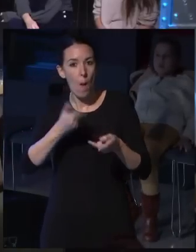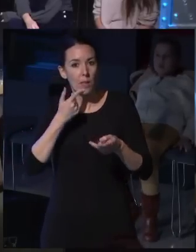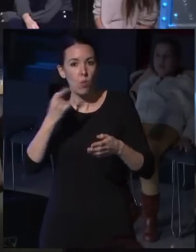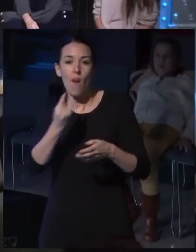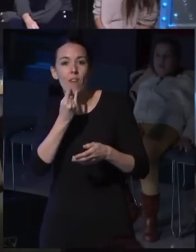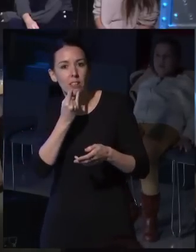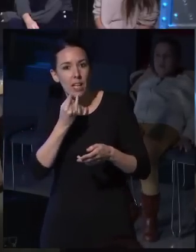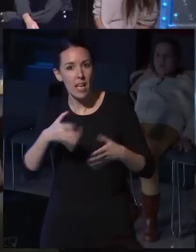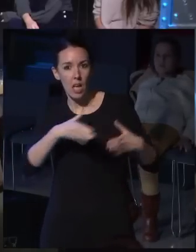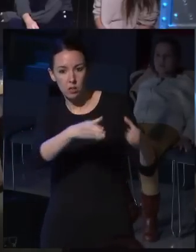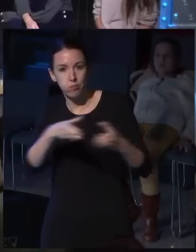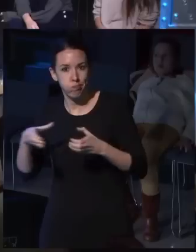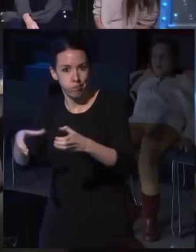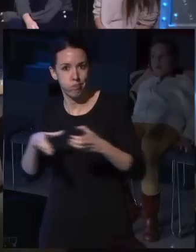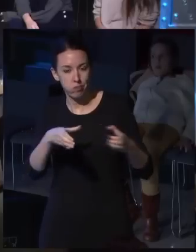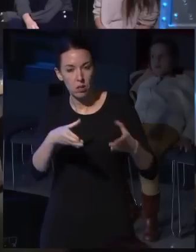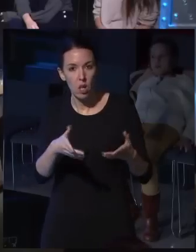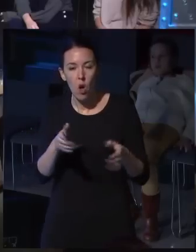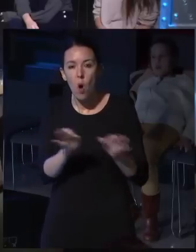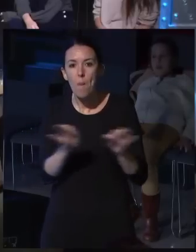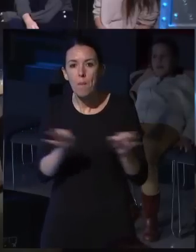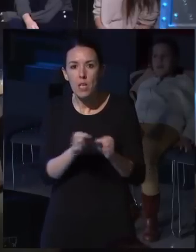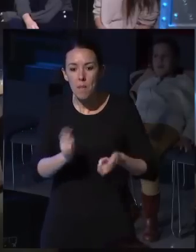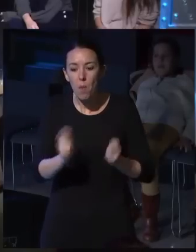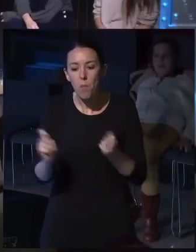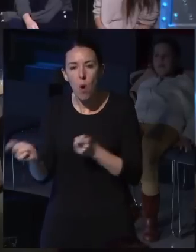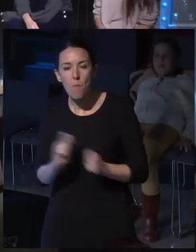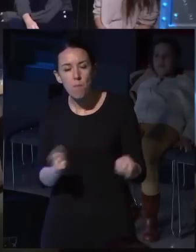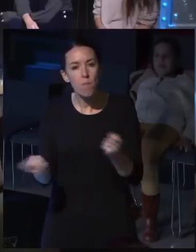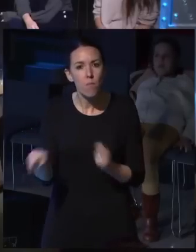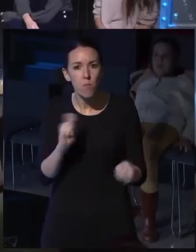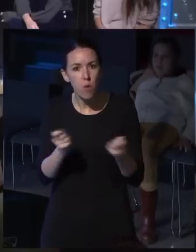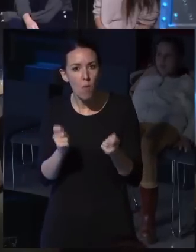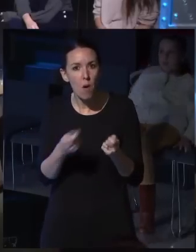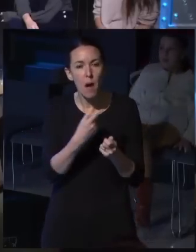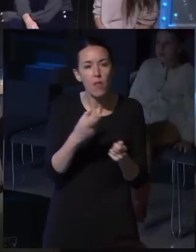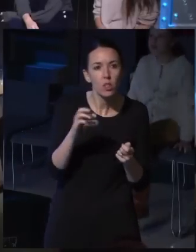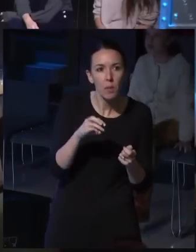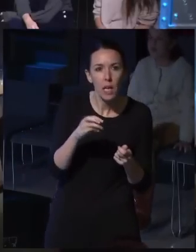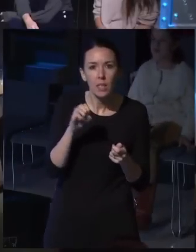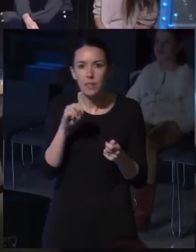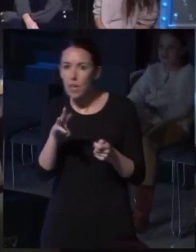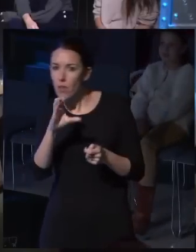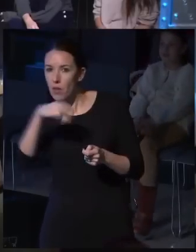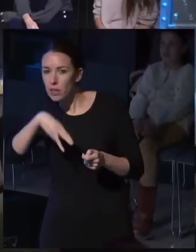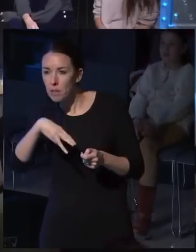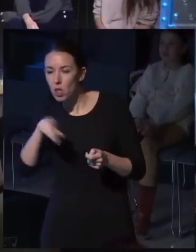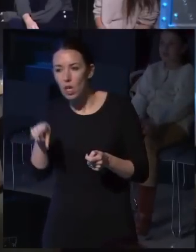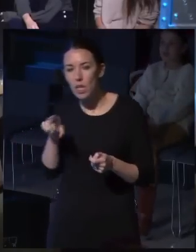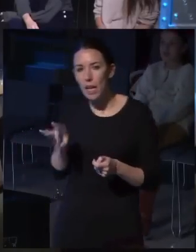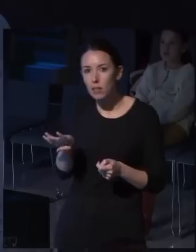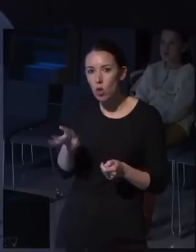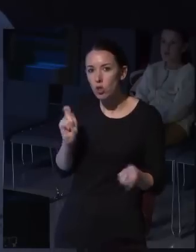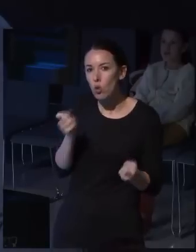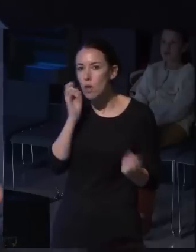sitio. ¿Cuánto mide si entre un bombo y un bombo va a 120 negras por minuto? Aquí hay 13 centímetros, aquí hay 14. Quítale